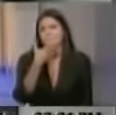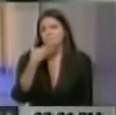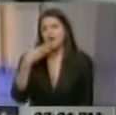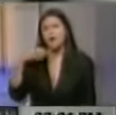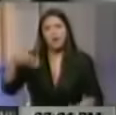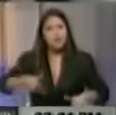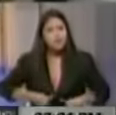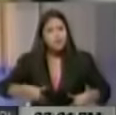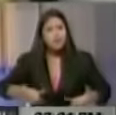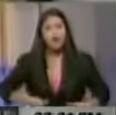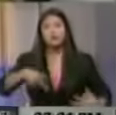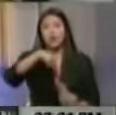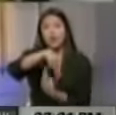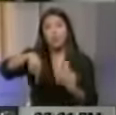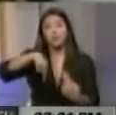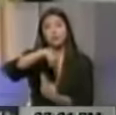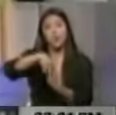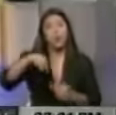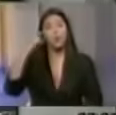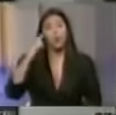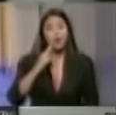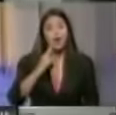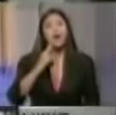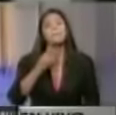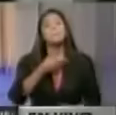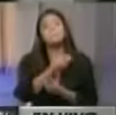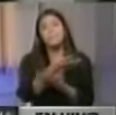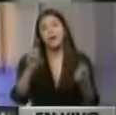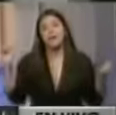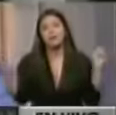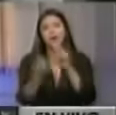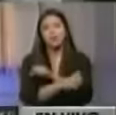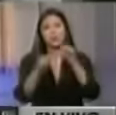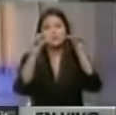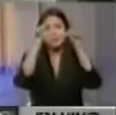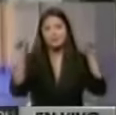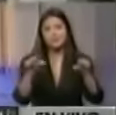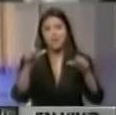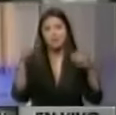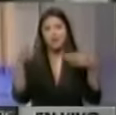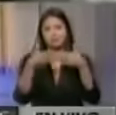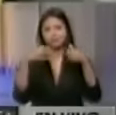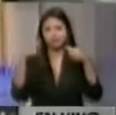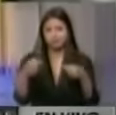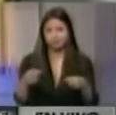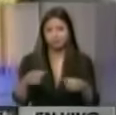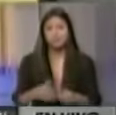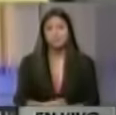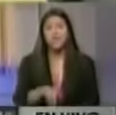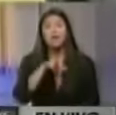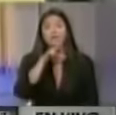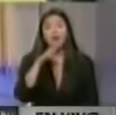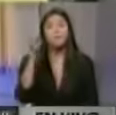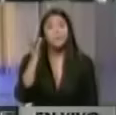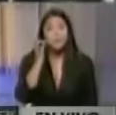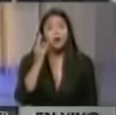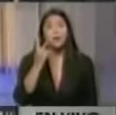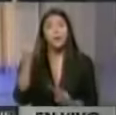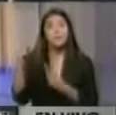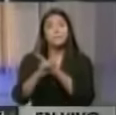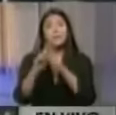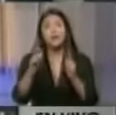es el esfuerzo de la revolución bolivariana para la revolución penitenciaria de nuestro país. Bien, muchísimas gracias. Las palabras de la ministra Iris Varela, pero también vamos a comenzar